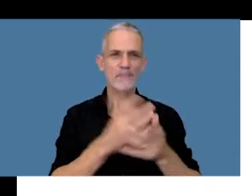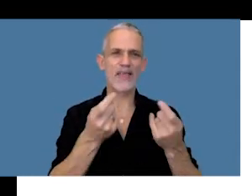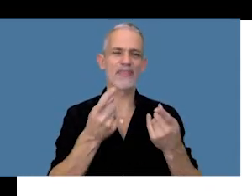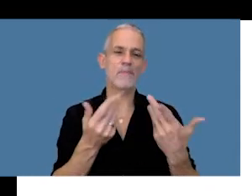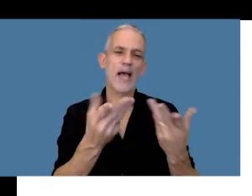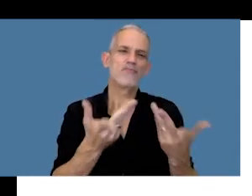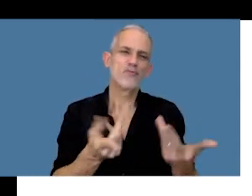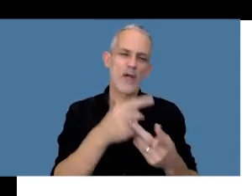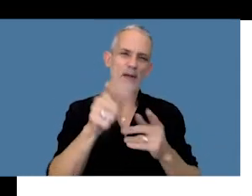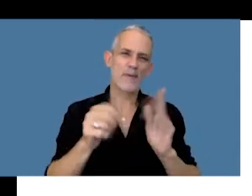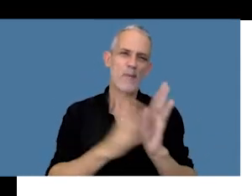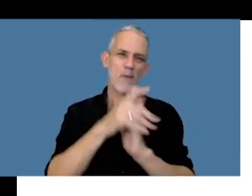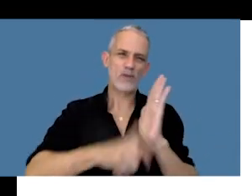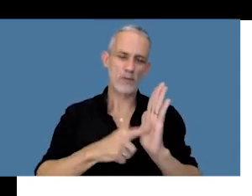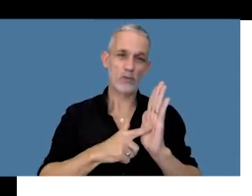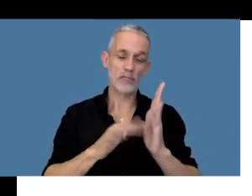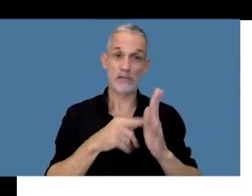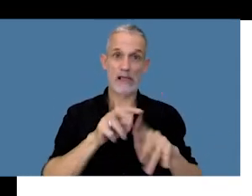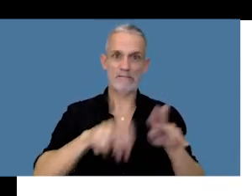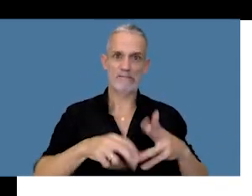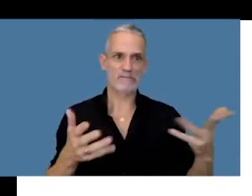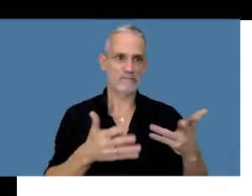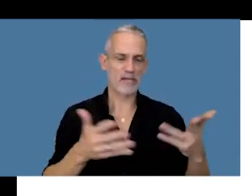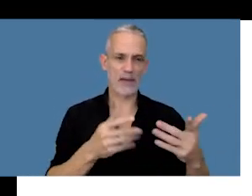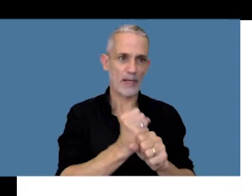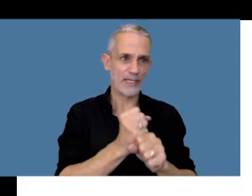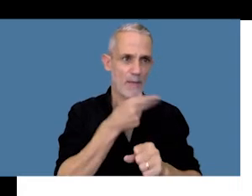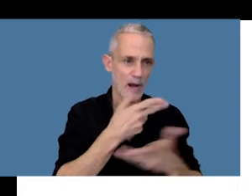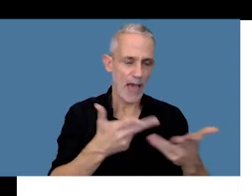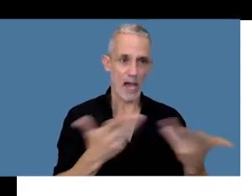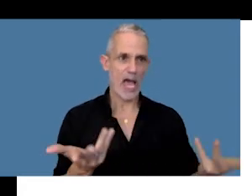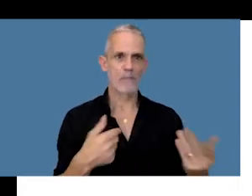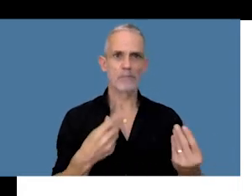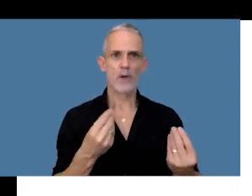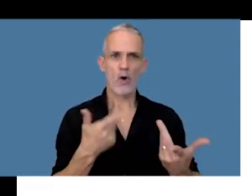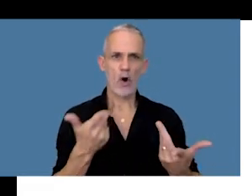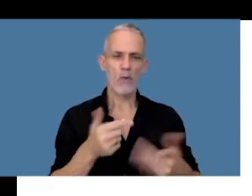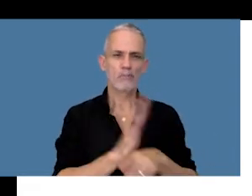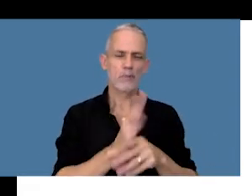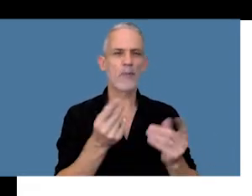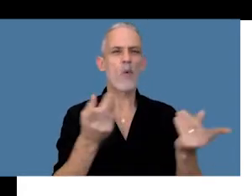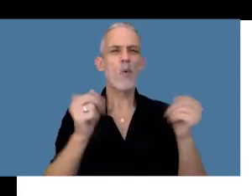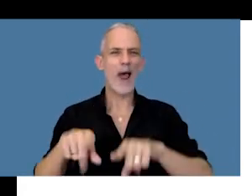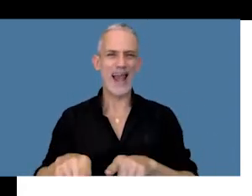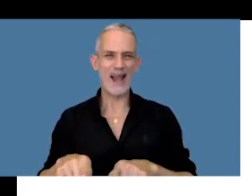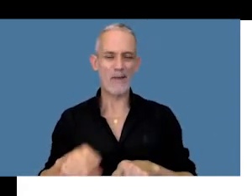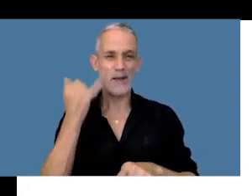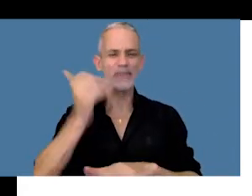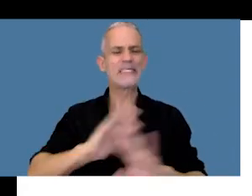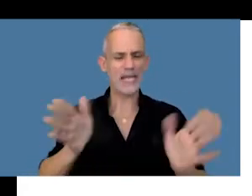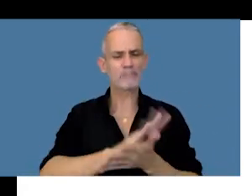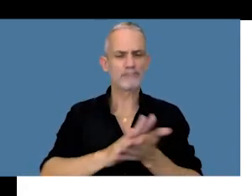a los monotributistas que se habían caído en el medio y hacer una especie de reenganche. Bueno, eso ha sido